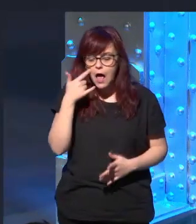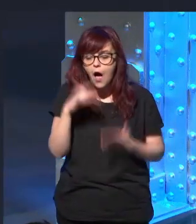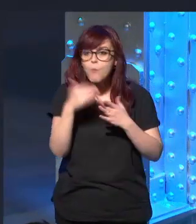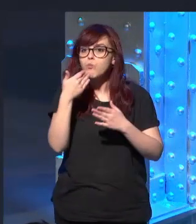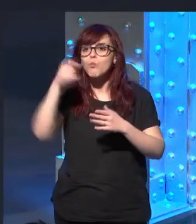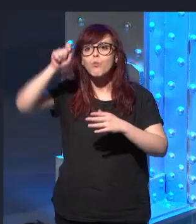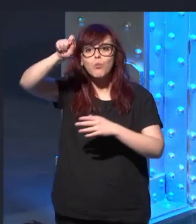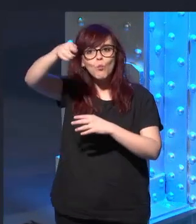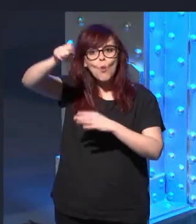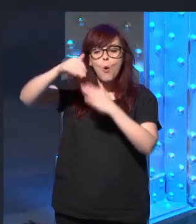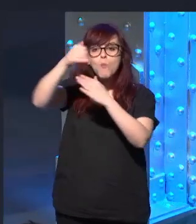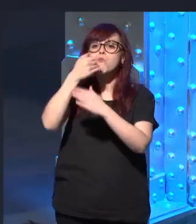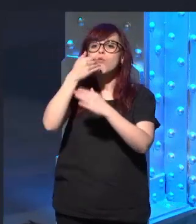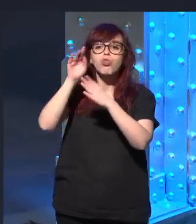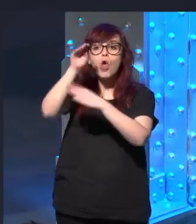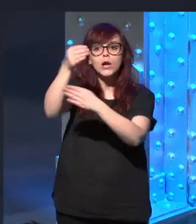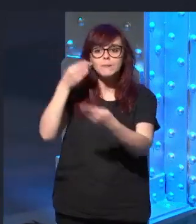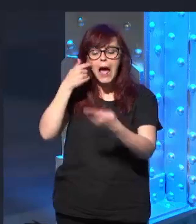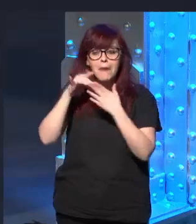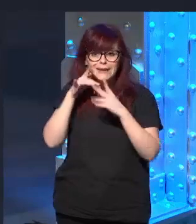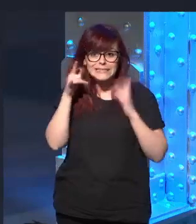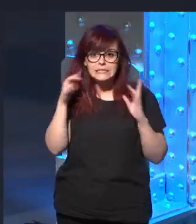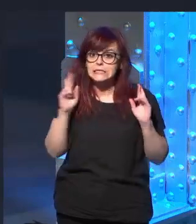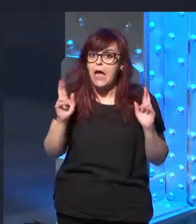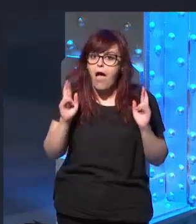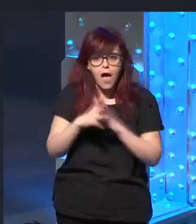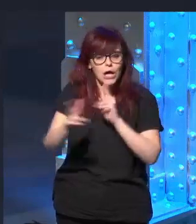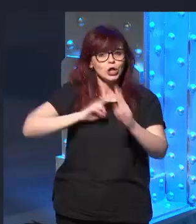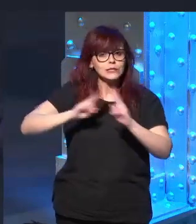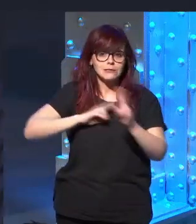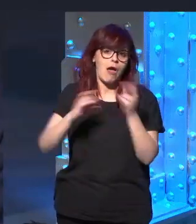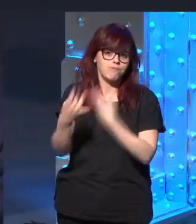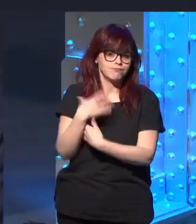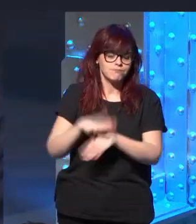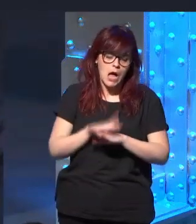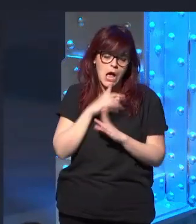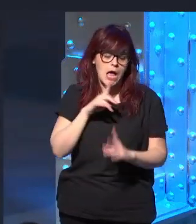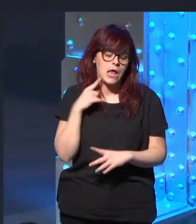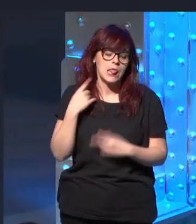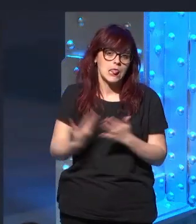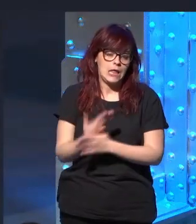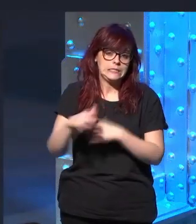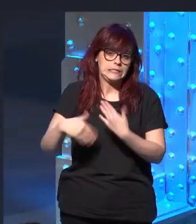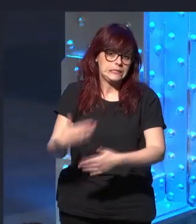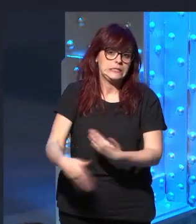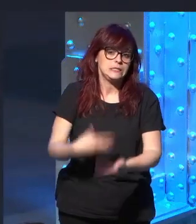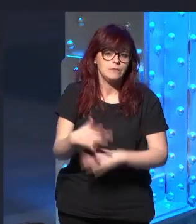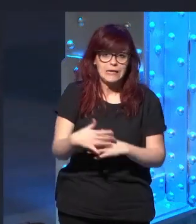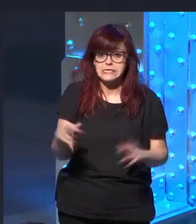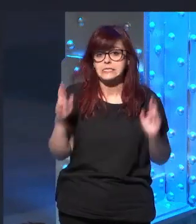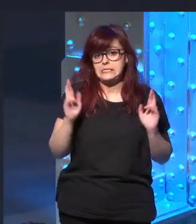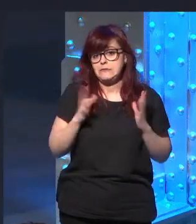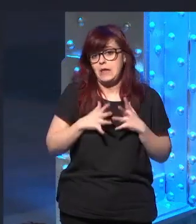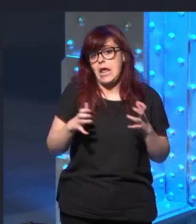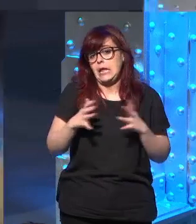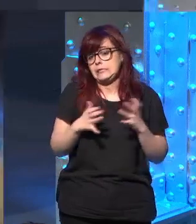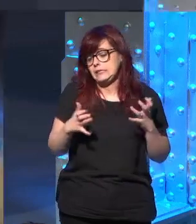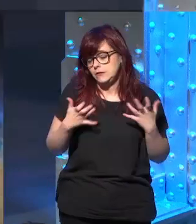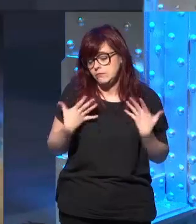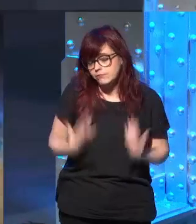el buzón para ver si me había contestado, convencida de que me contestaría. Iban pasando los días y esa esperanza se fue